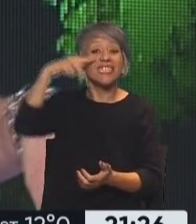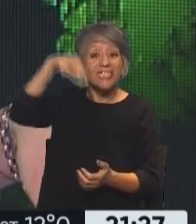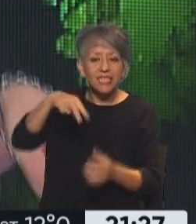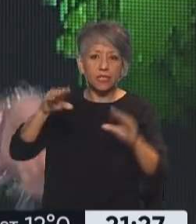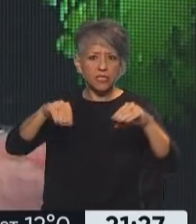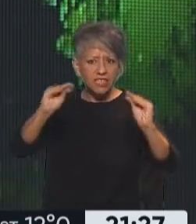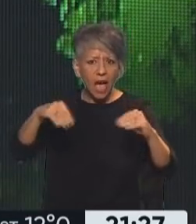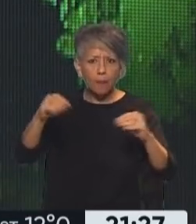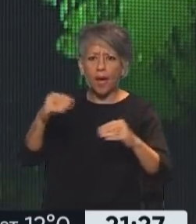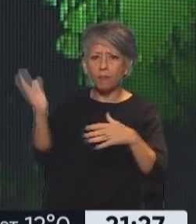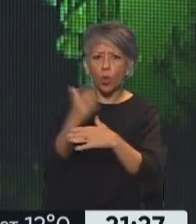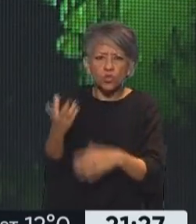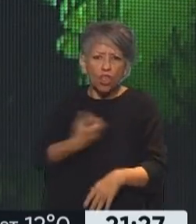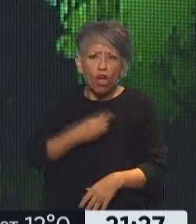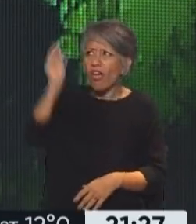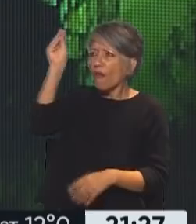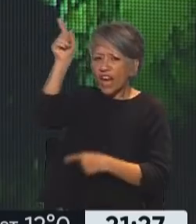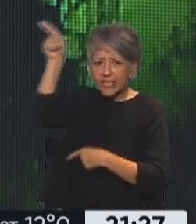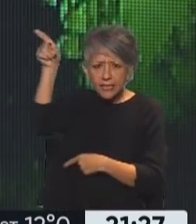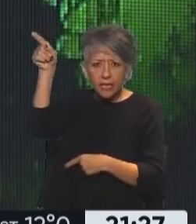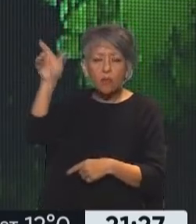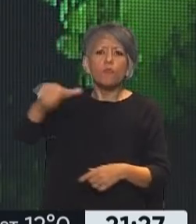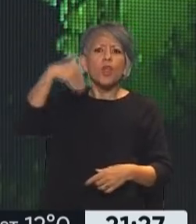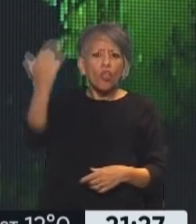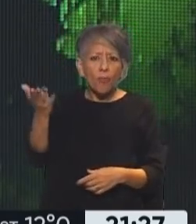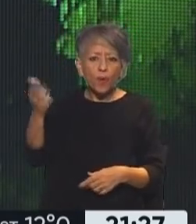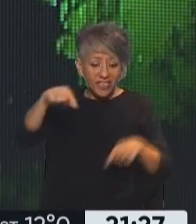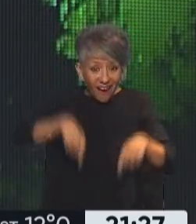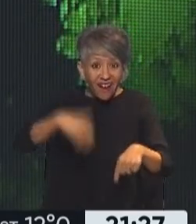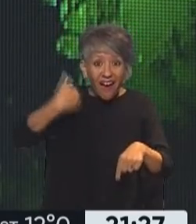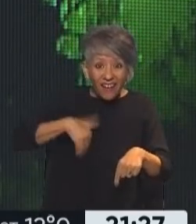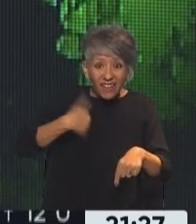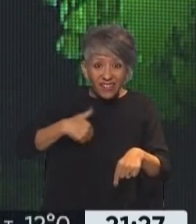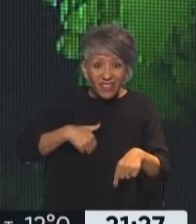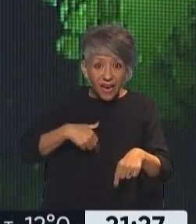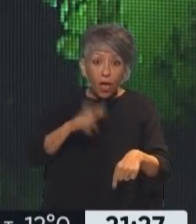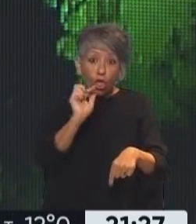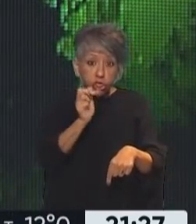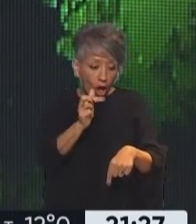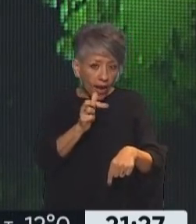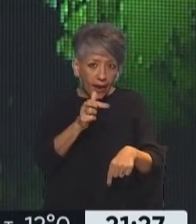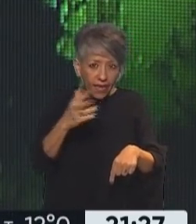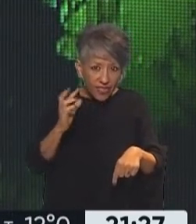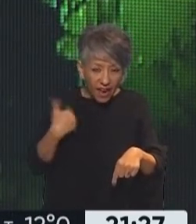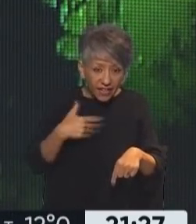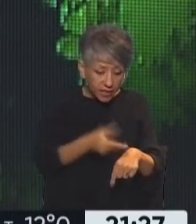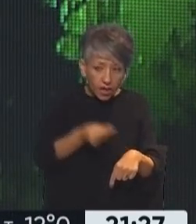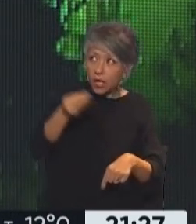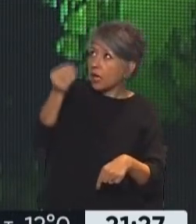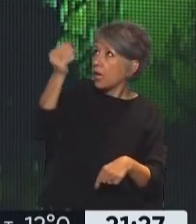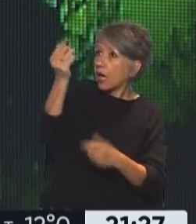en Argentina utilizaba los dólares del Banco Central para comprarse a sí mismo los productos que fabricaba en otro país.